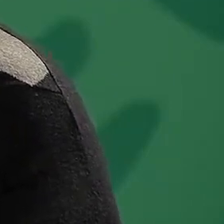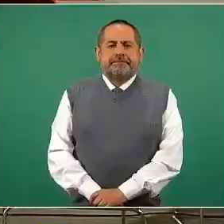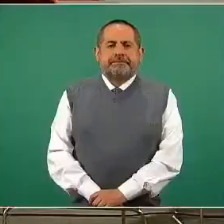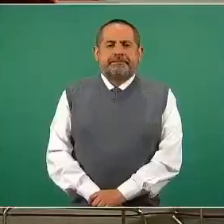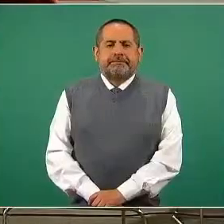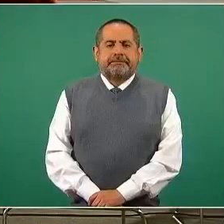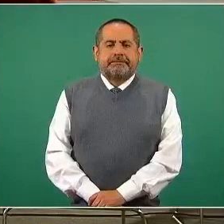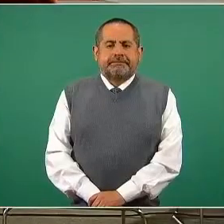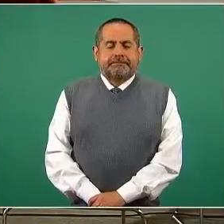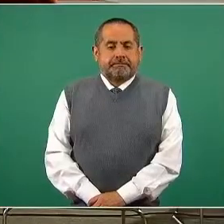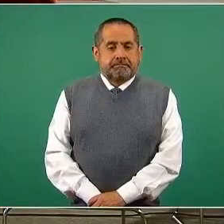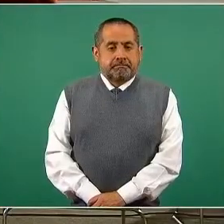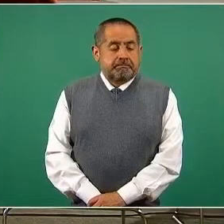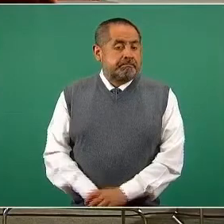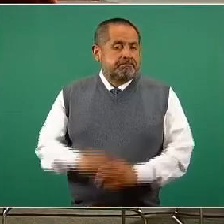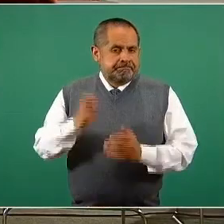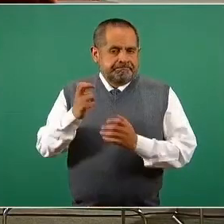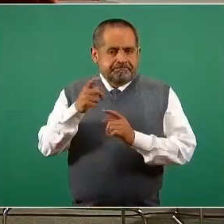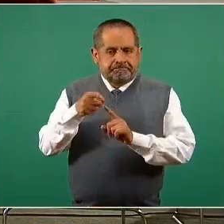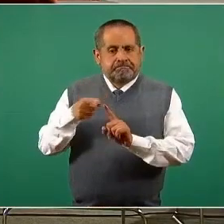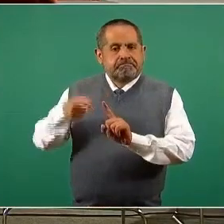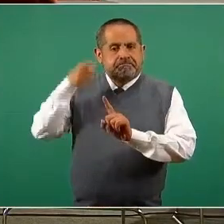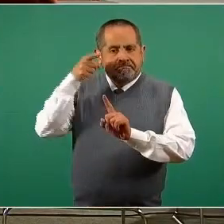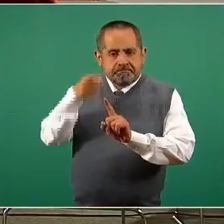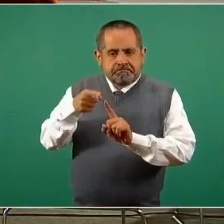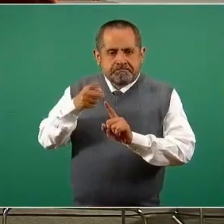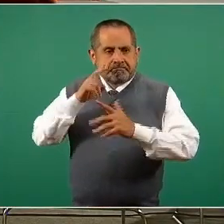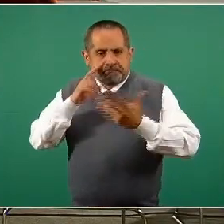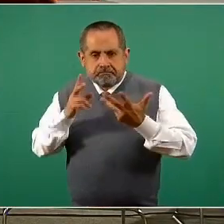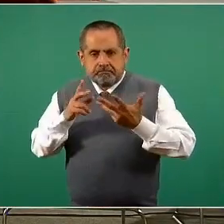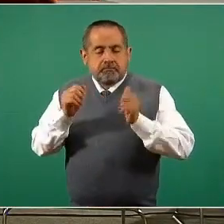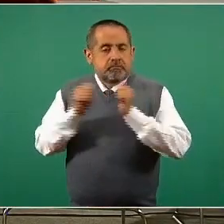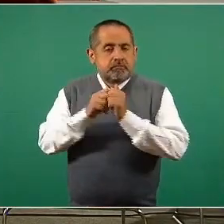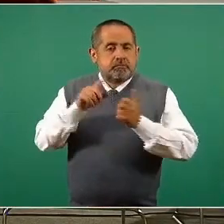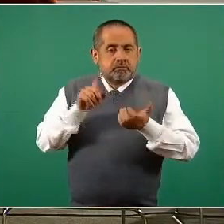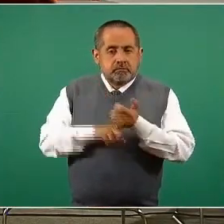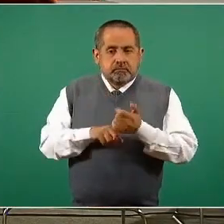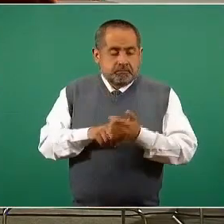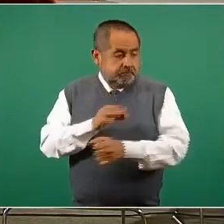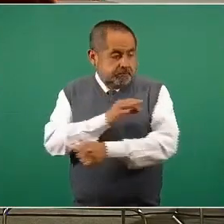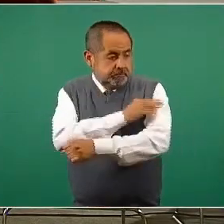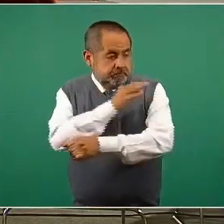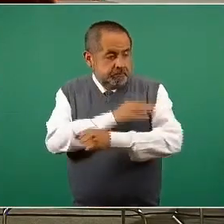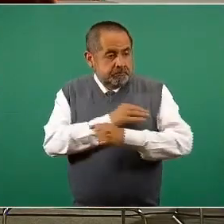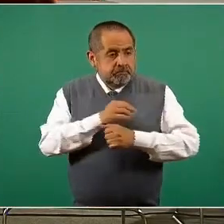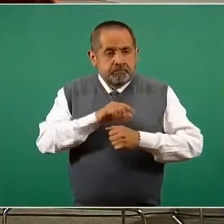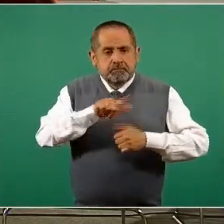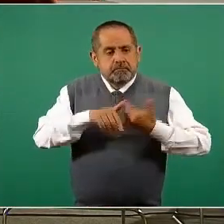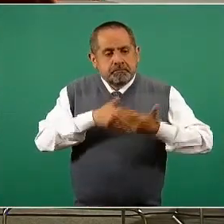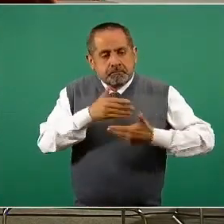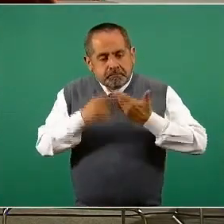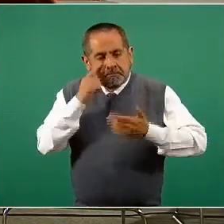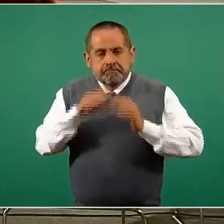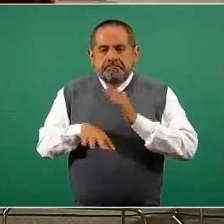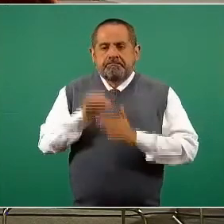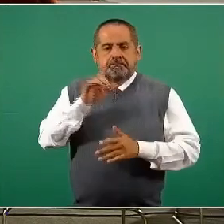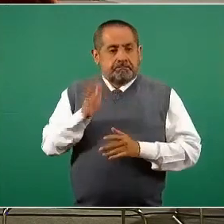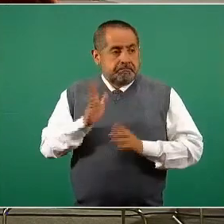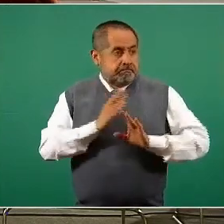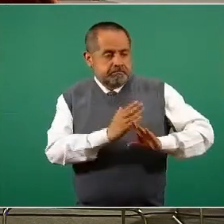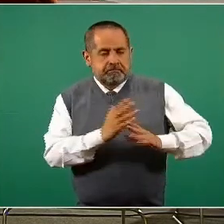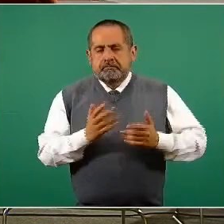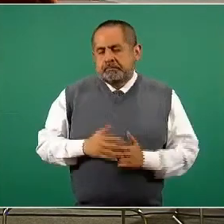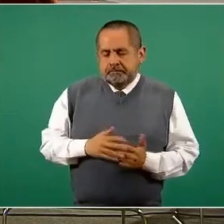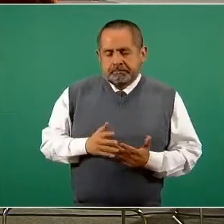finalmente obviamente es el objetivo que se quiere tener con la aplicación de la vacuna. Esto no está obviamente lineado